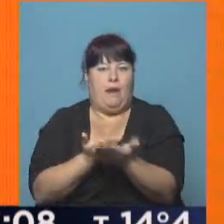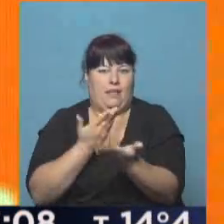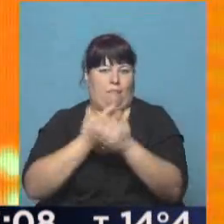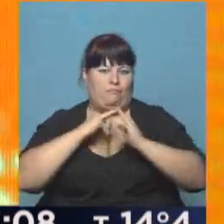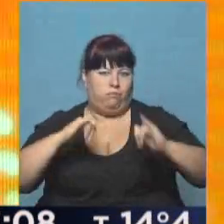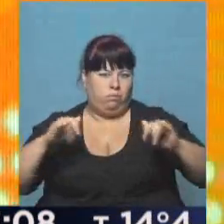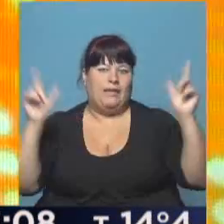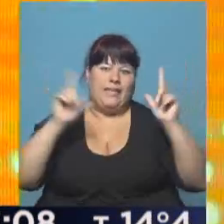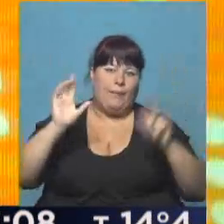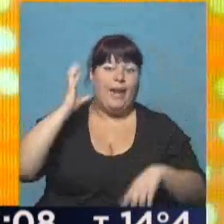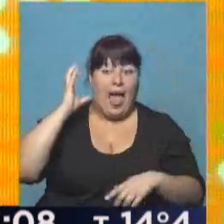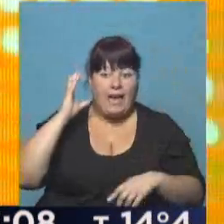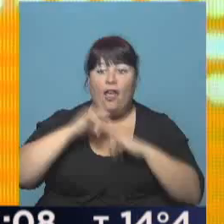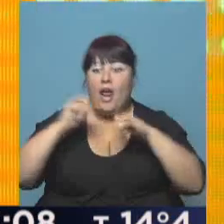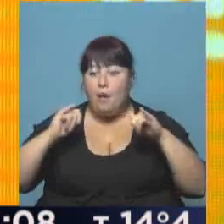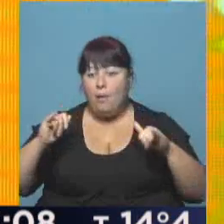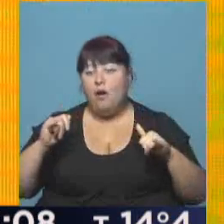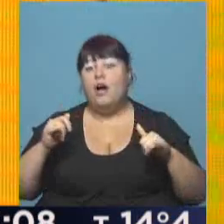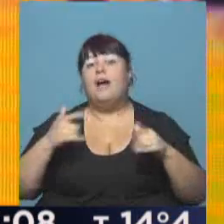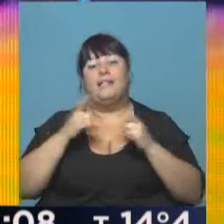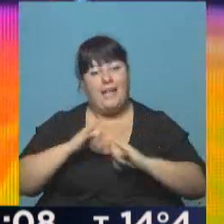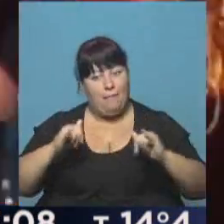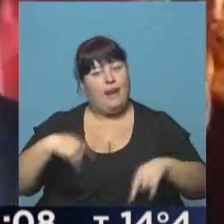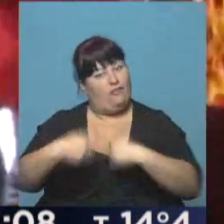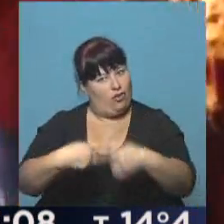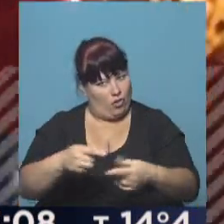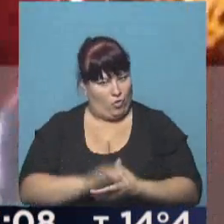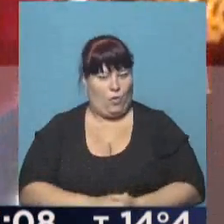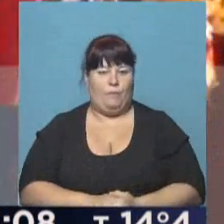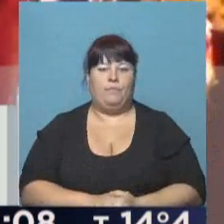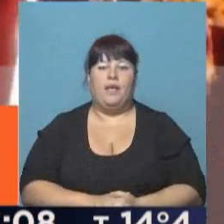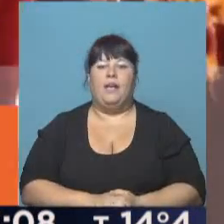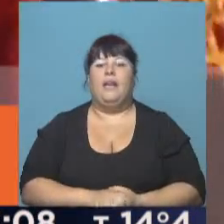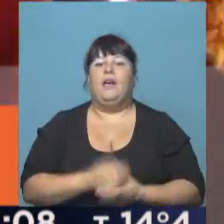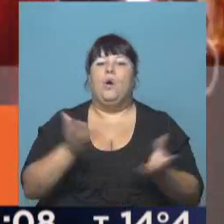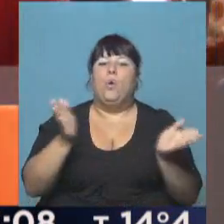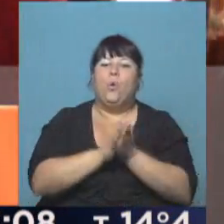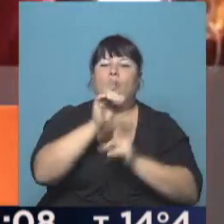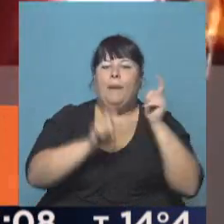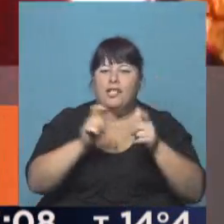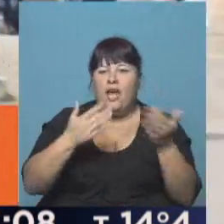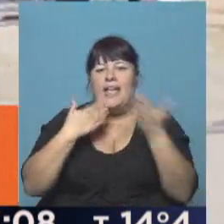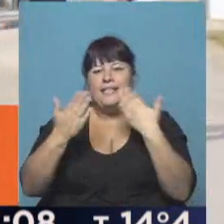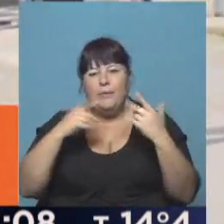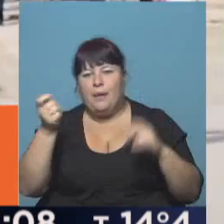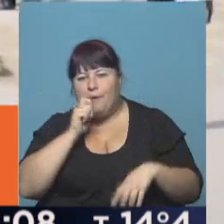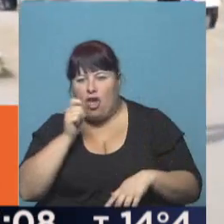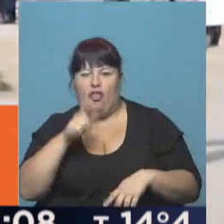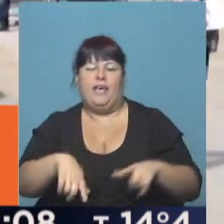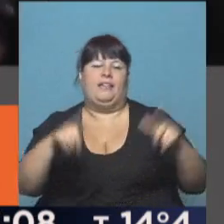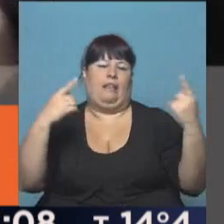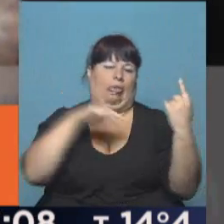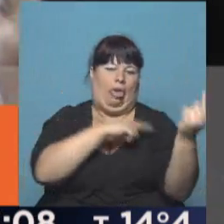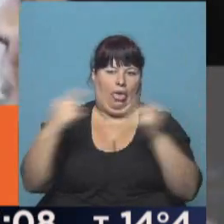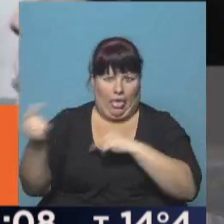propagandas en televisión y radio los spots y la campaña continua encuentros con vecinos entrevistas en los medios declaraciones